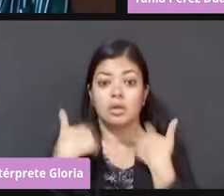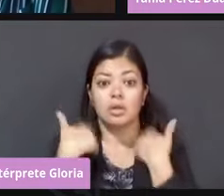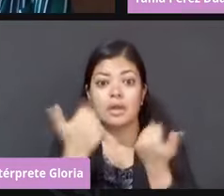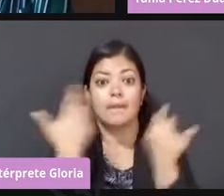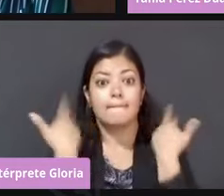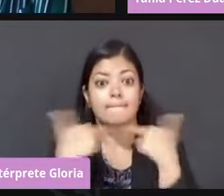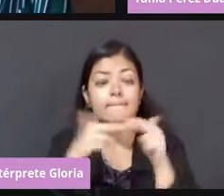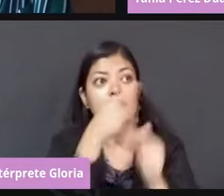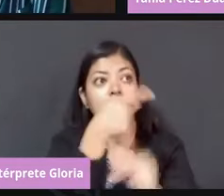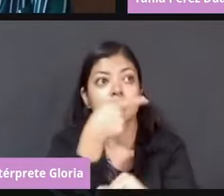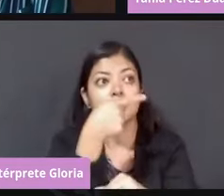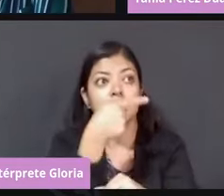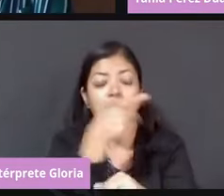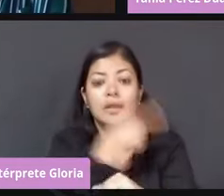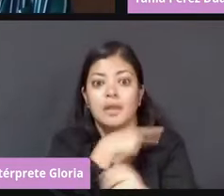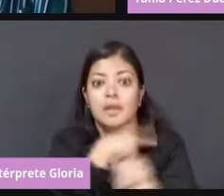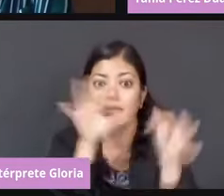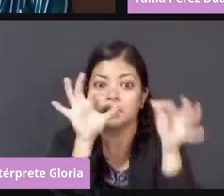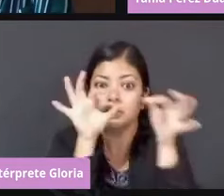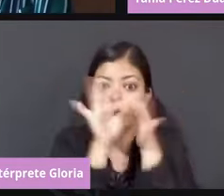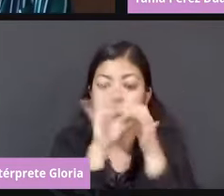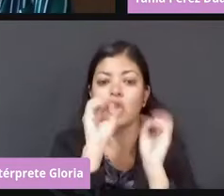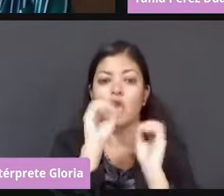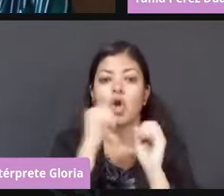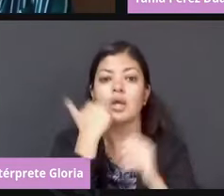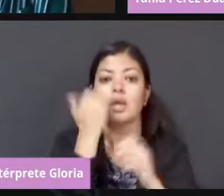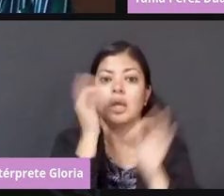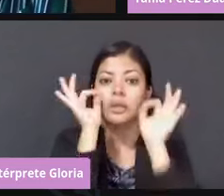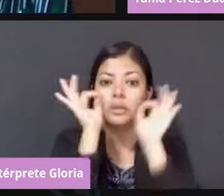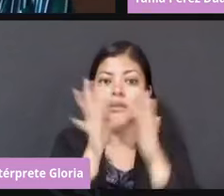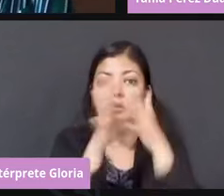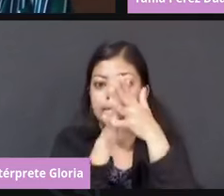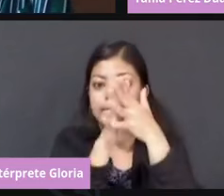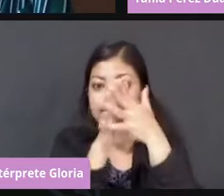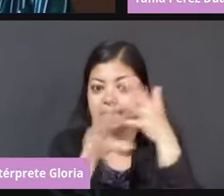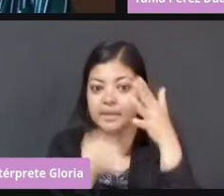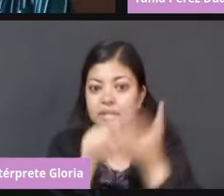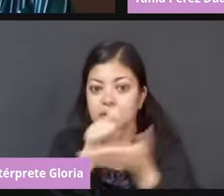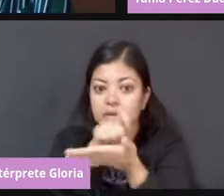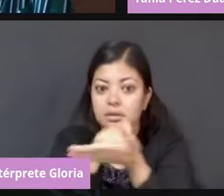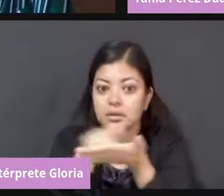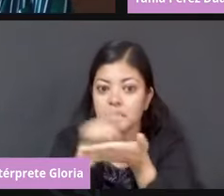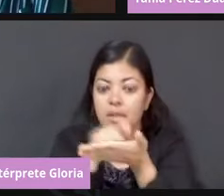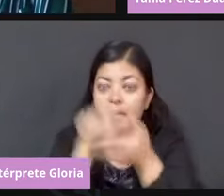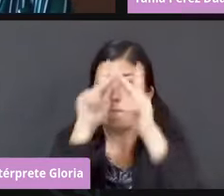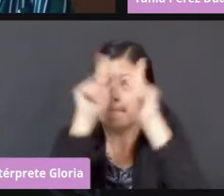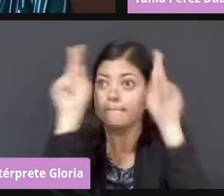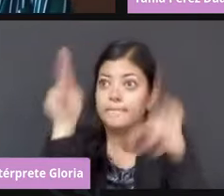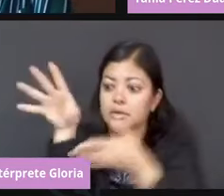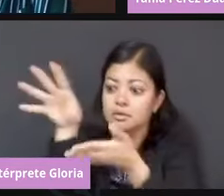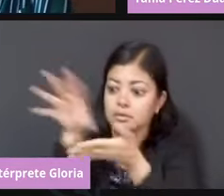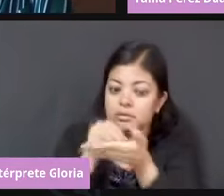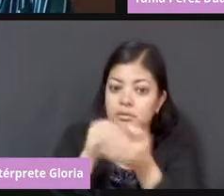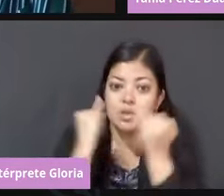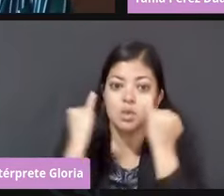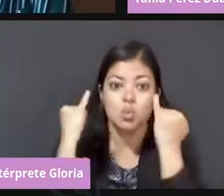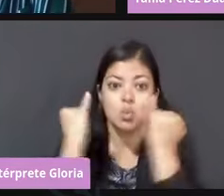profesor, o el querer copiar exactamente igual el pizarrón como tal, el